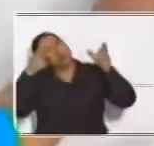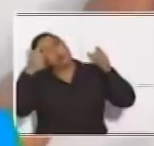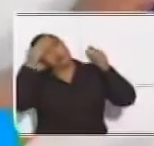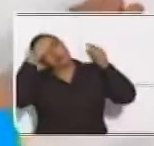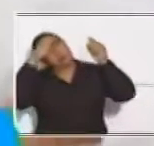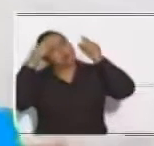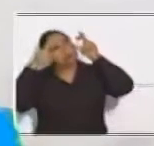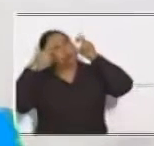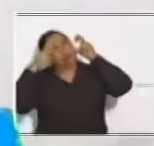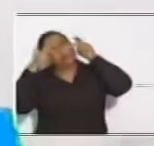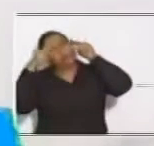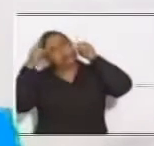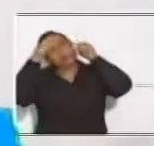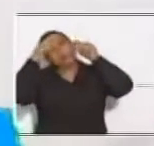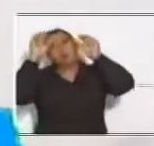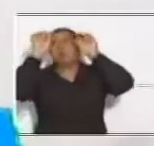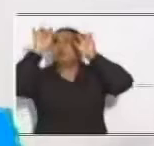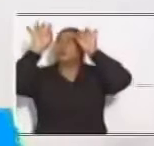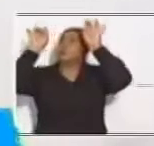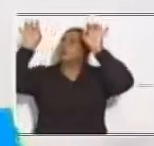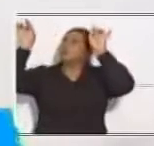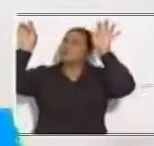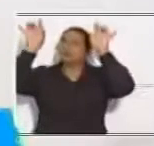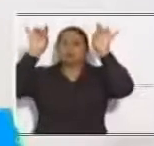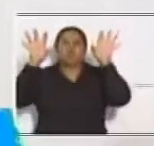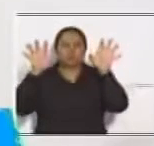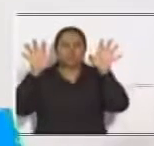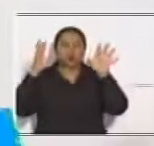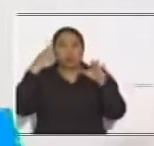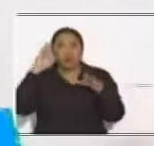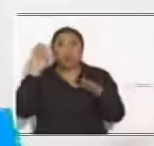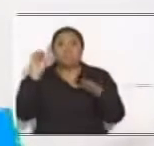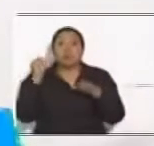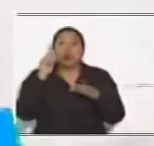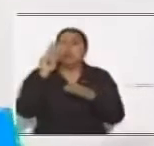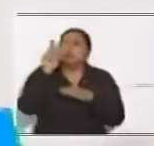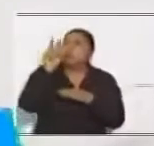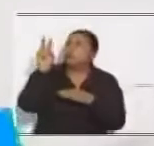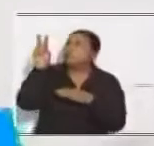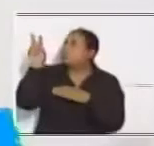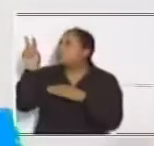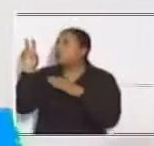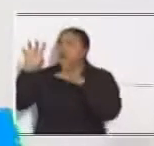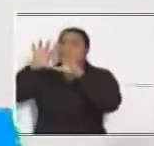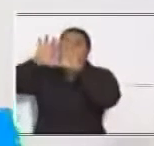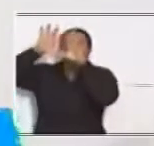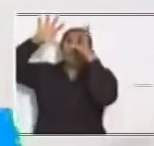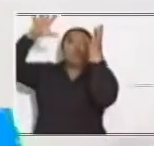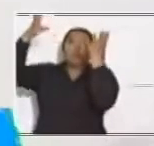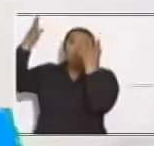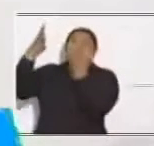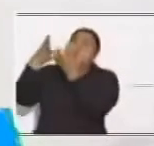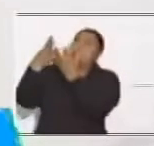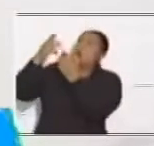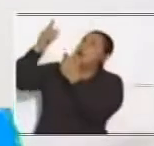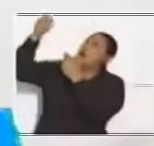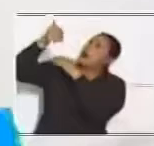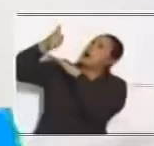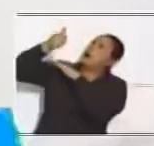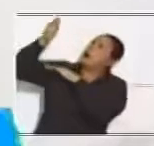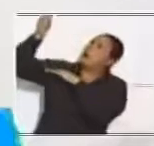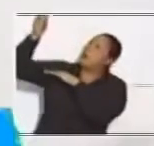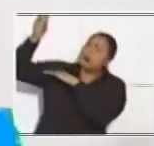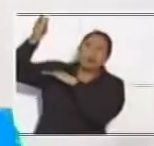estudiaron los primeros planetas que ellos tenían más cerca y que podían calcular cómo era su